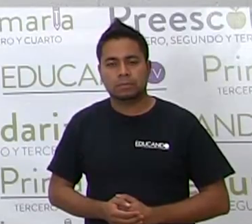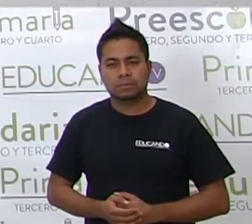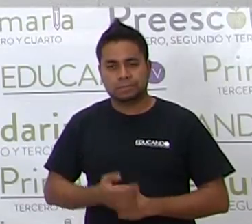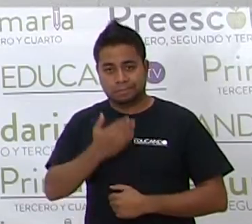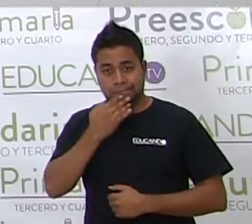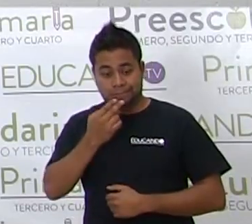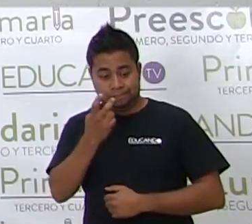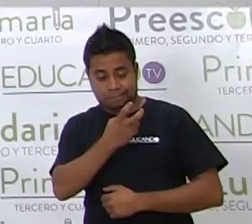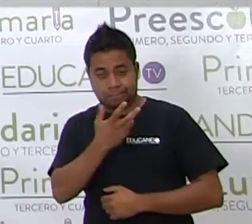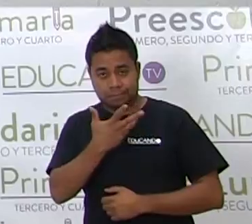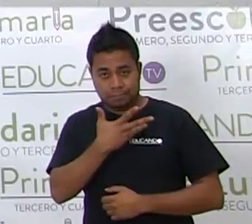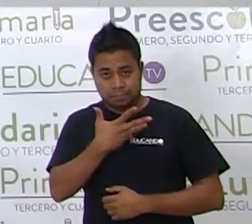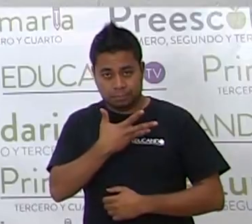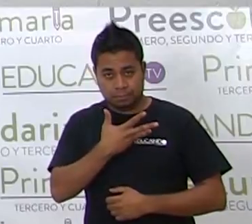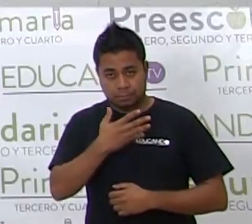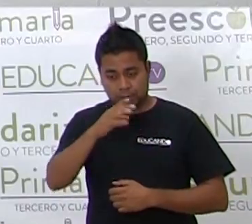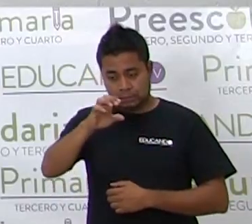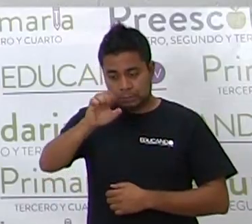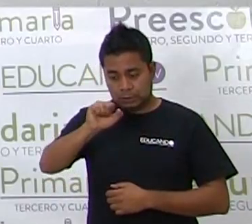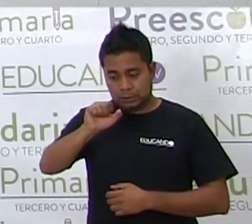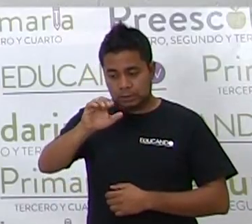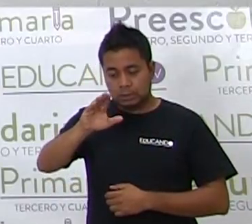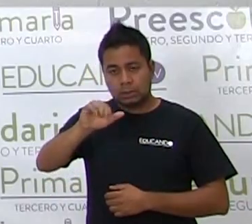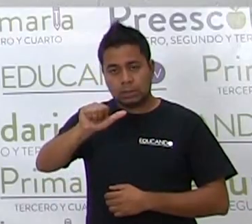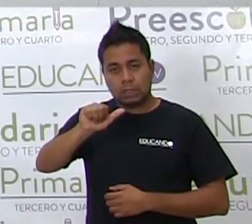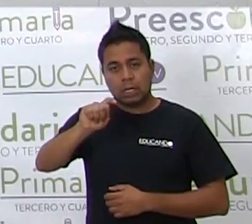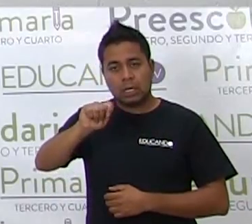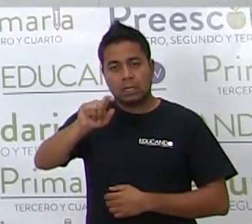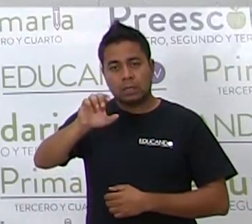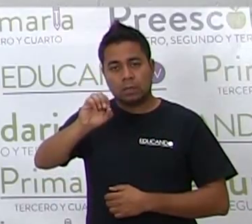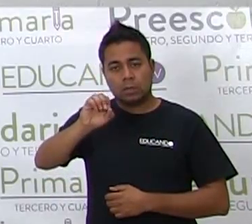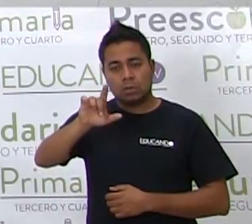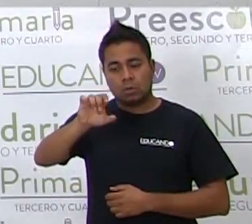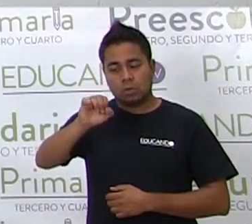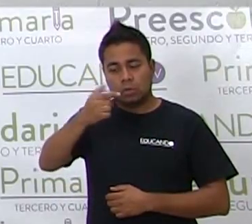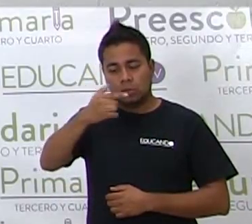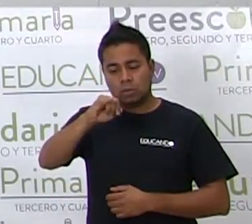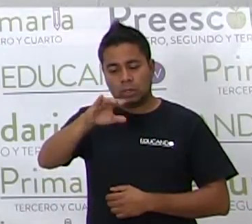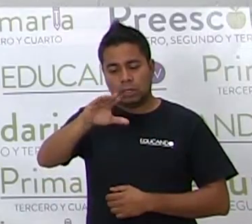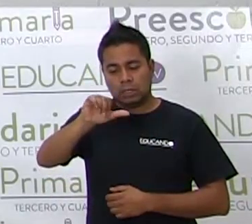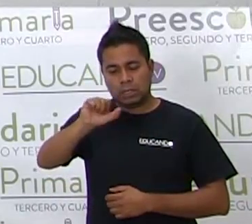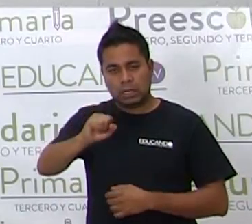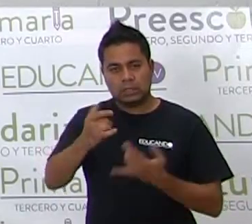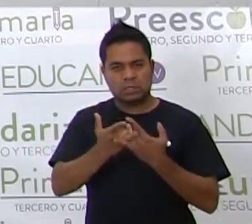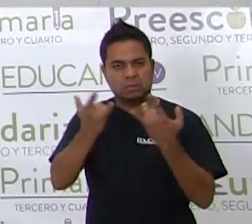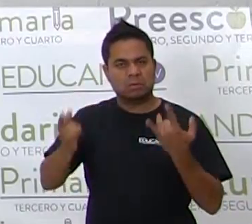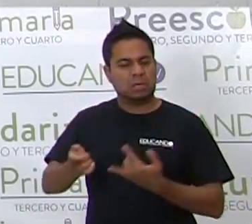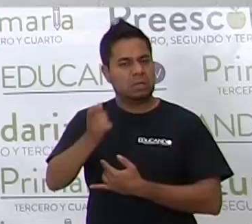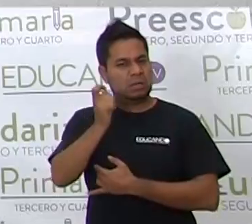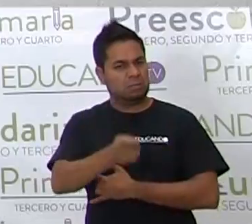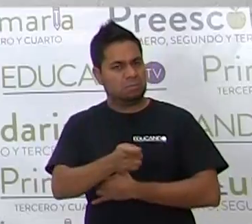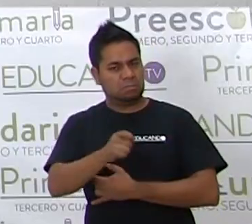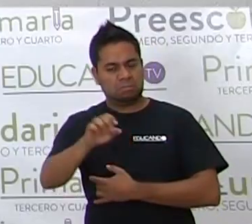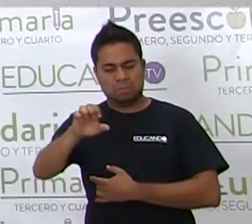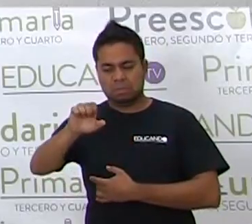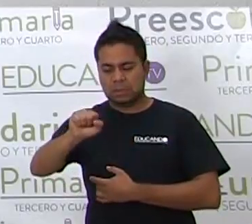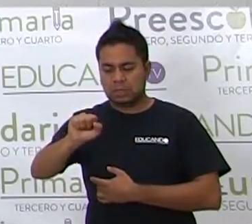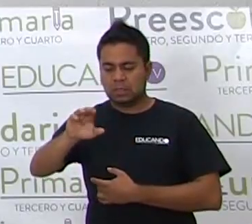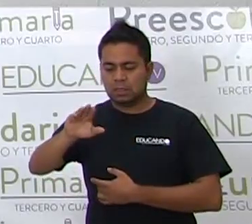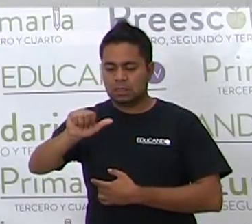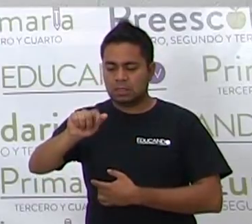¿Bien? Escatológicas. ¿Y a qué nos referimos con este tipo de leyendas